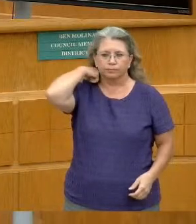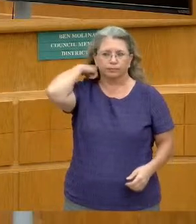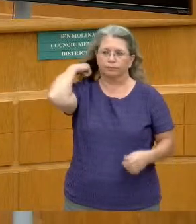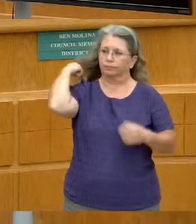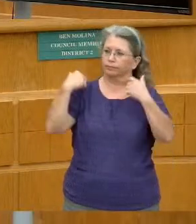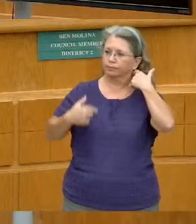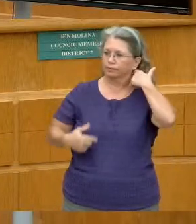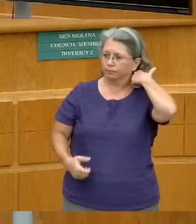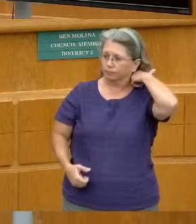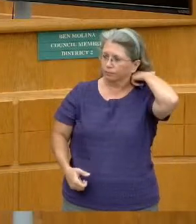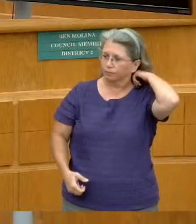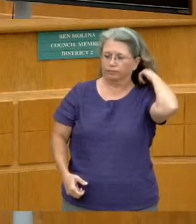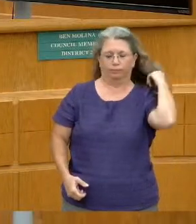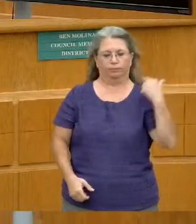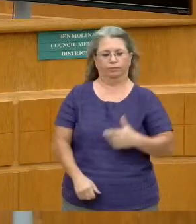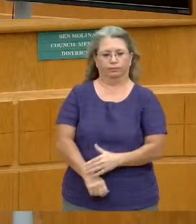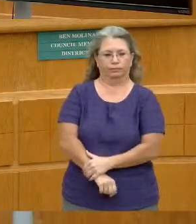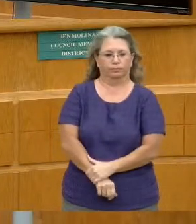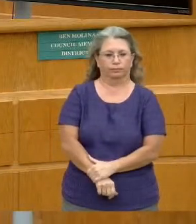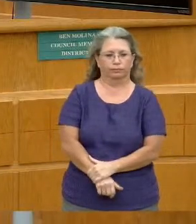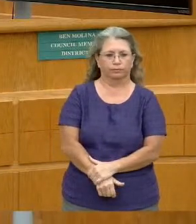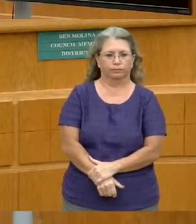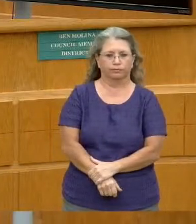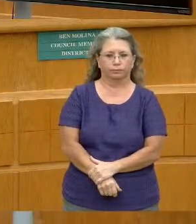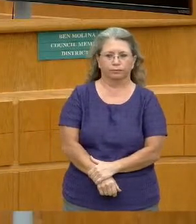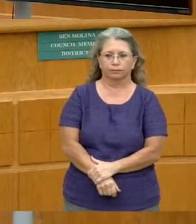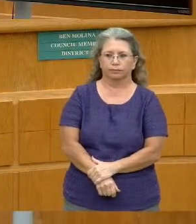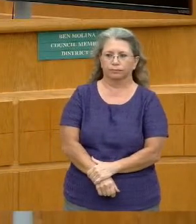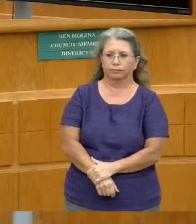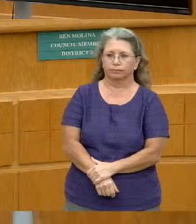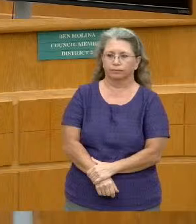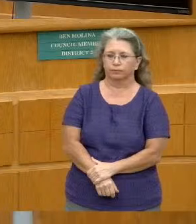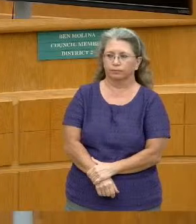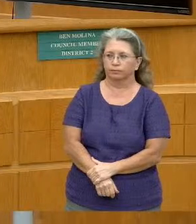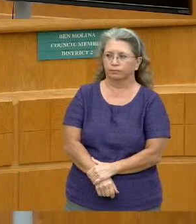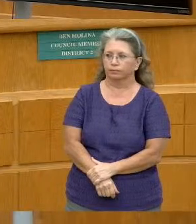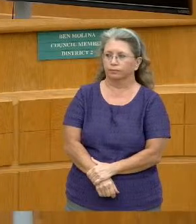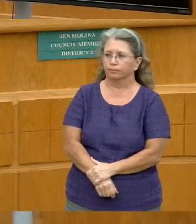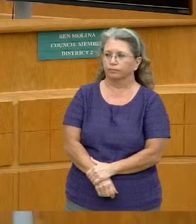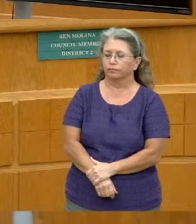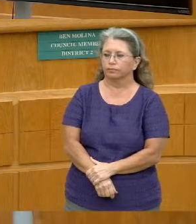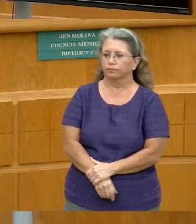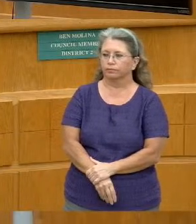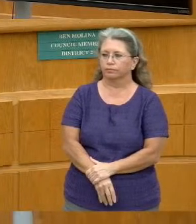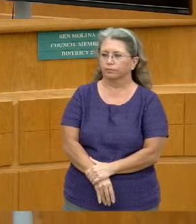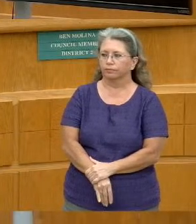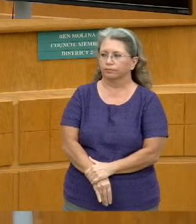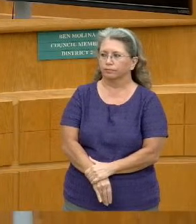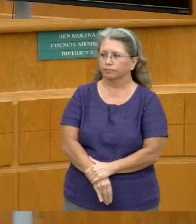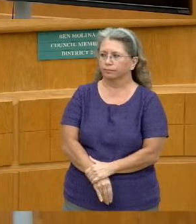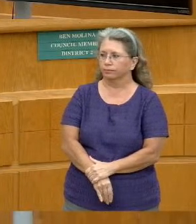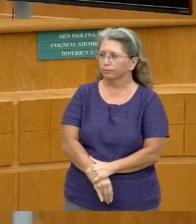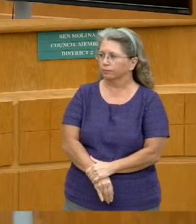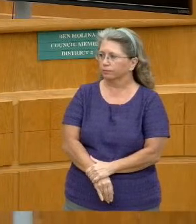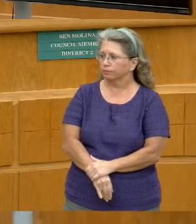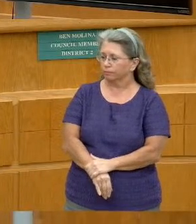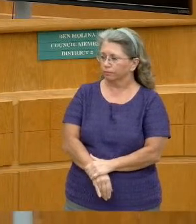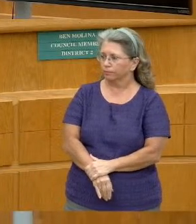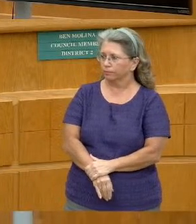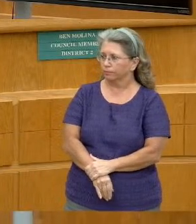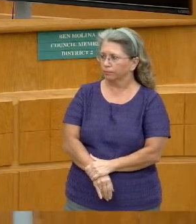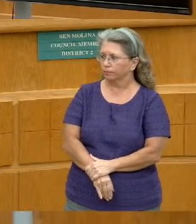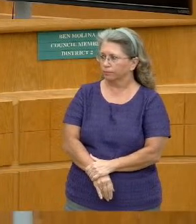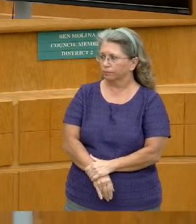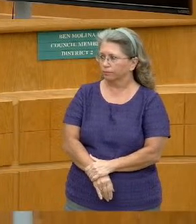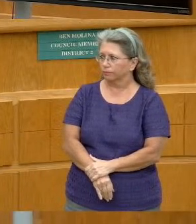888-0264, ya que nosotros le vamos a ayudar con los trámites para que realice así una donación. Para más información también puede ir al portal de internet